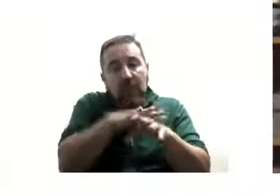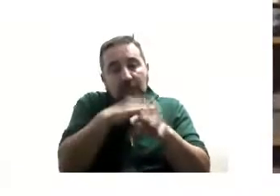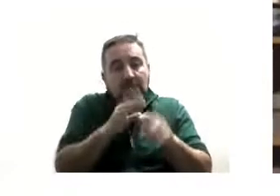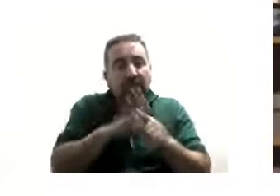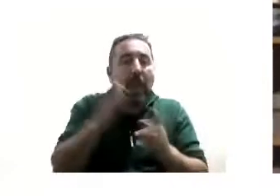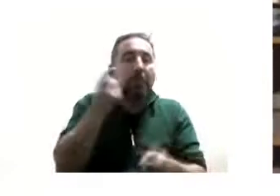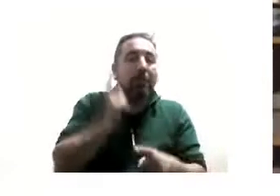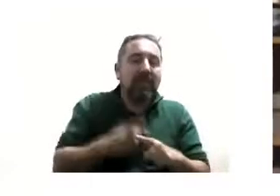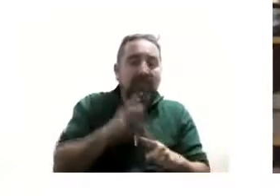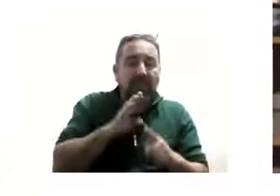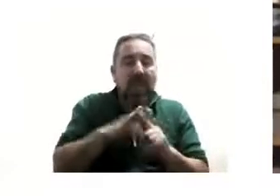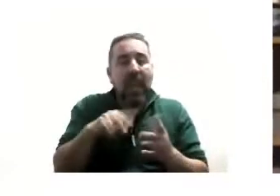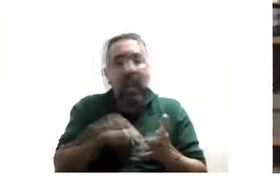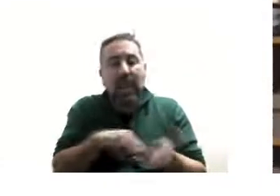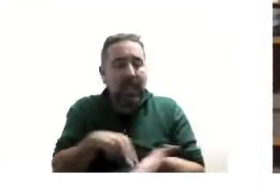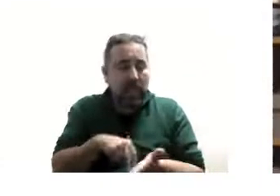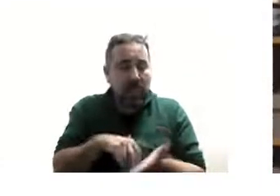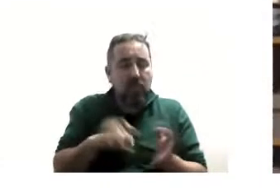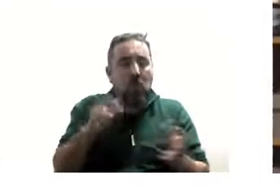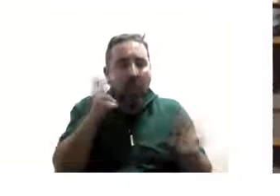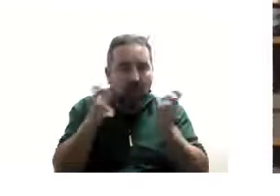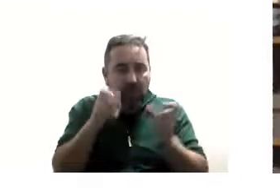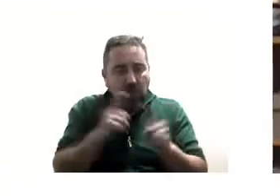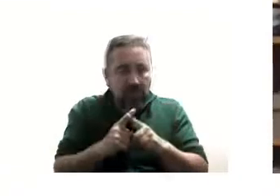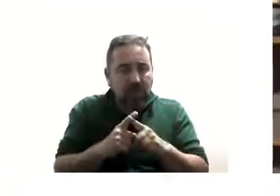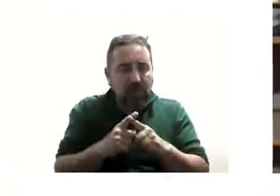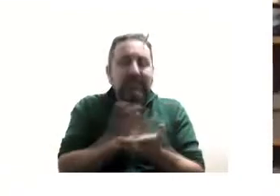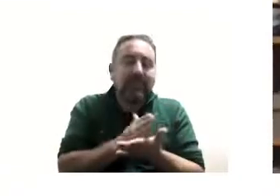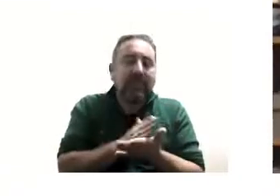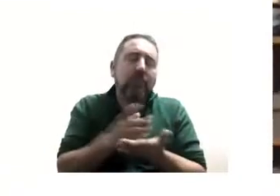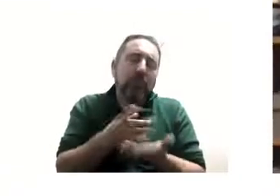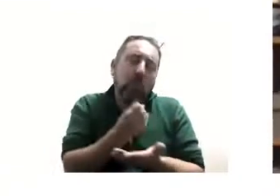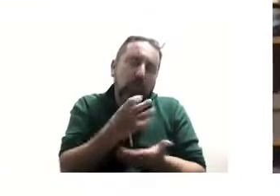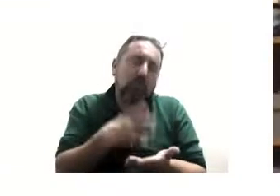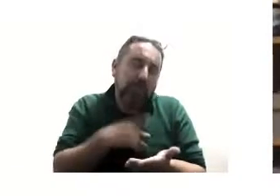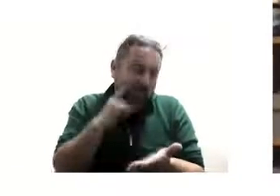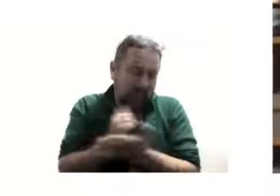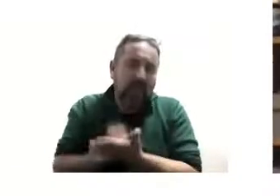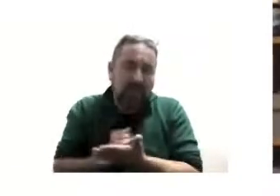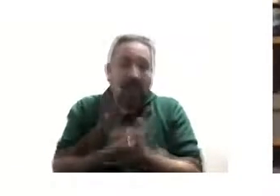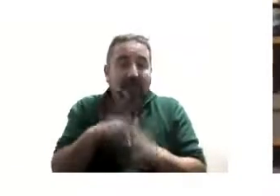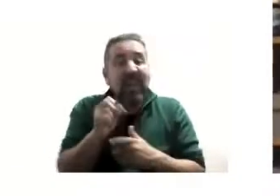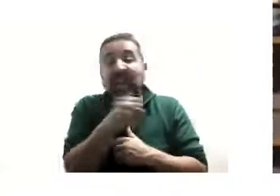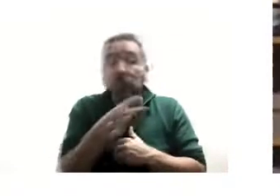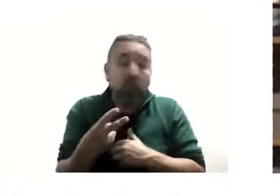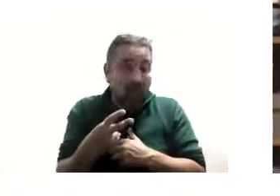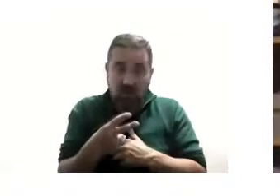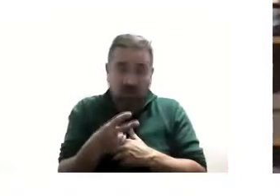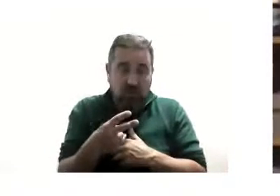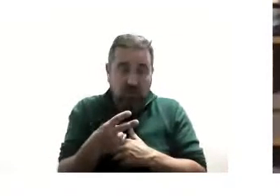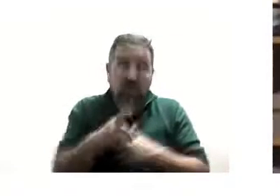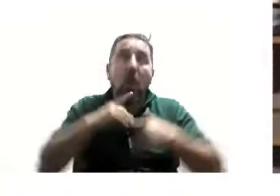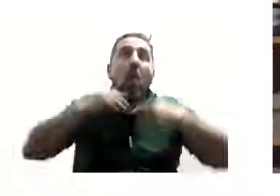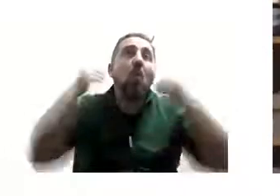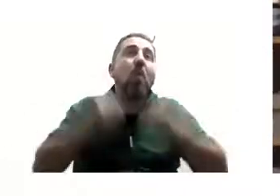y la parte de la audición. Incluso en esos casos se puede intentar, pero sabemos que los resultados no van a ser lógicamente tan